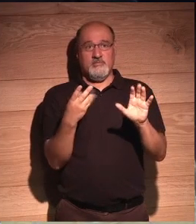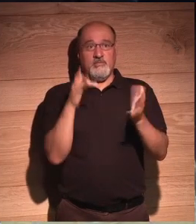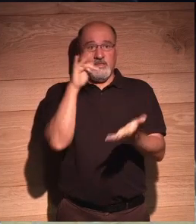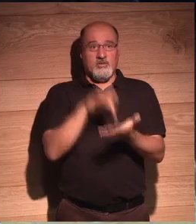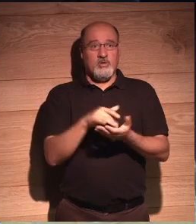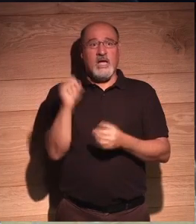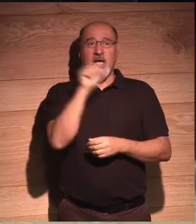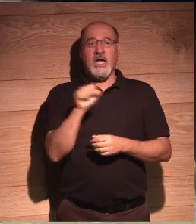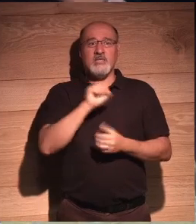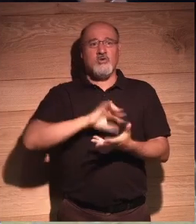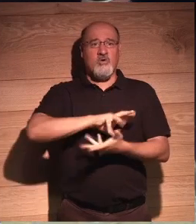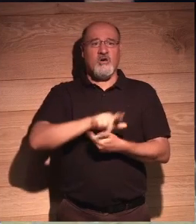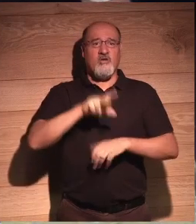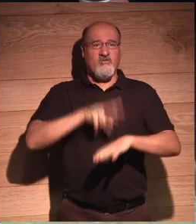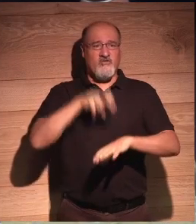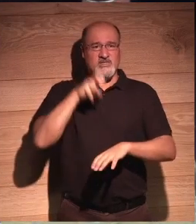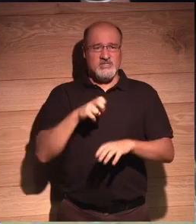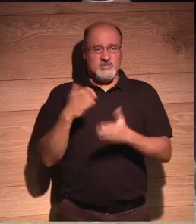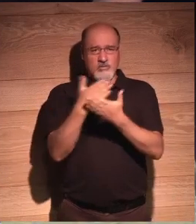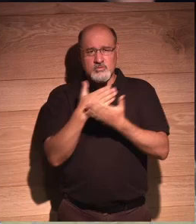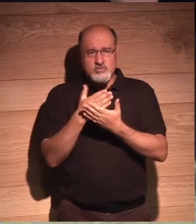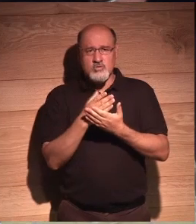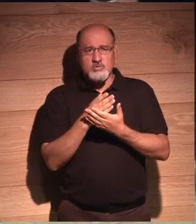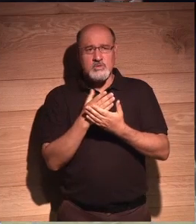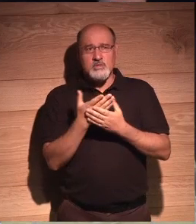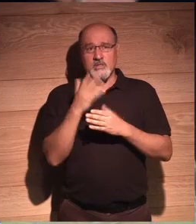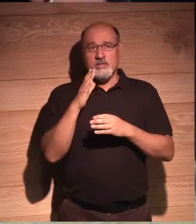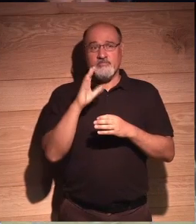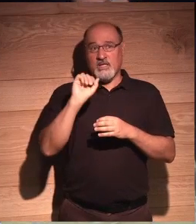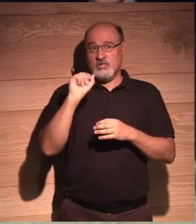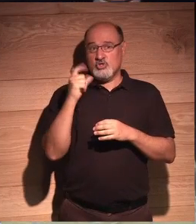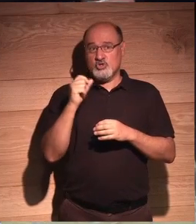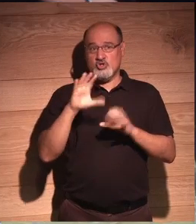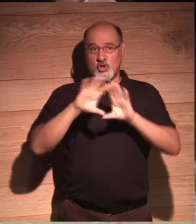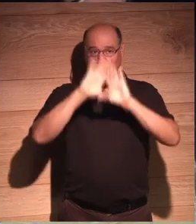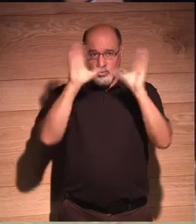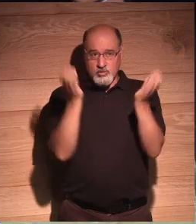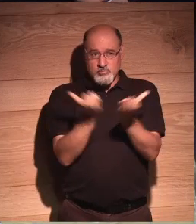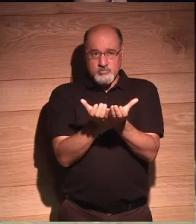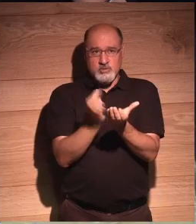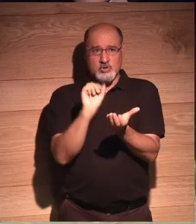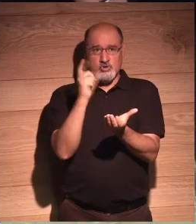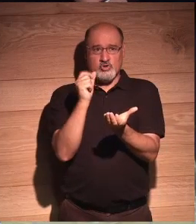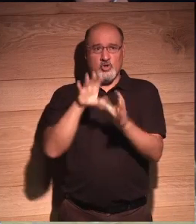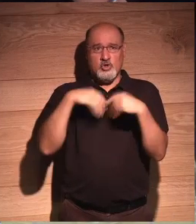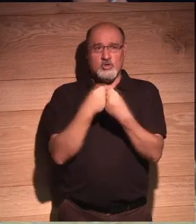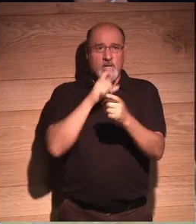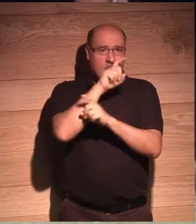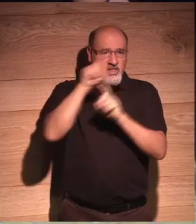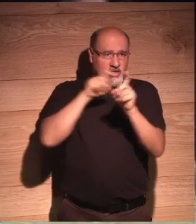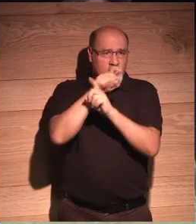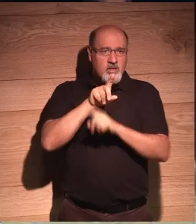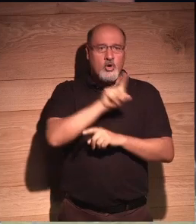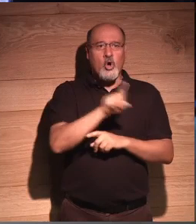Geofísico Internacional, que era intentar entender. El Sol tiene un ciclo de 11 años que está asociado con su actividad magnética, y lo que